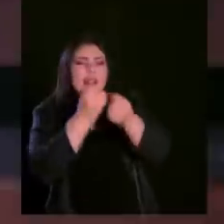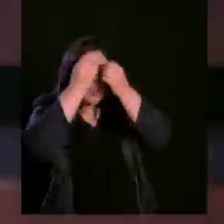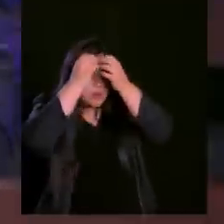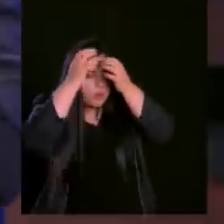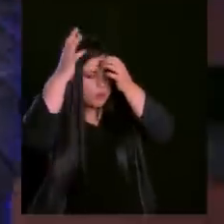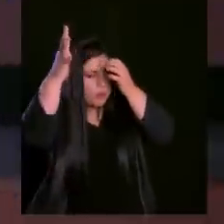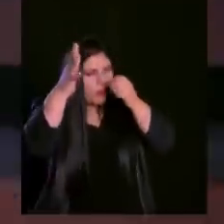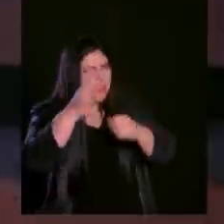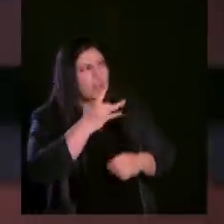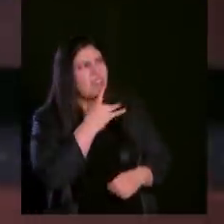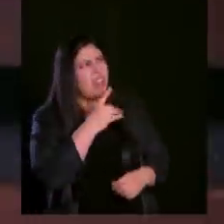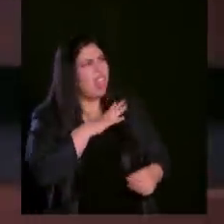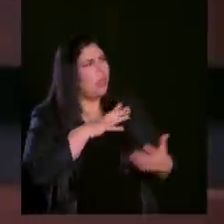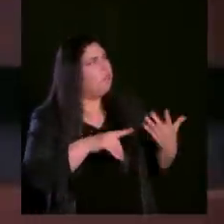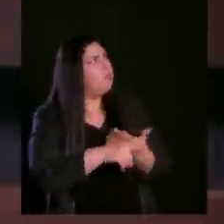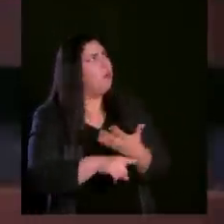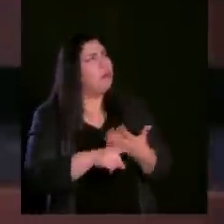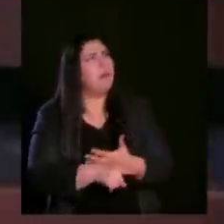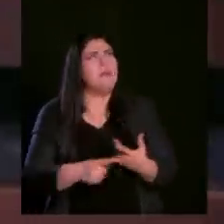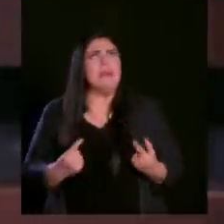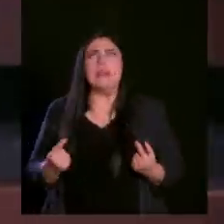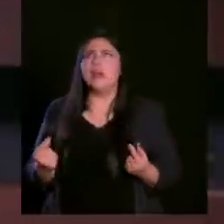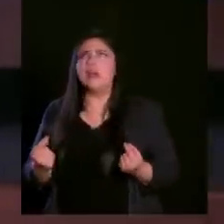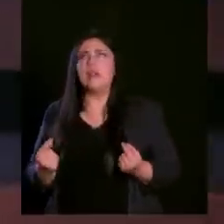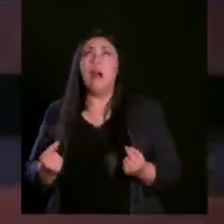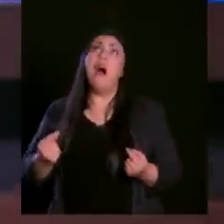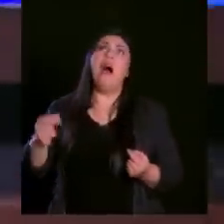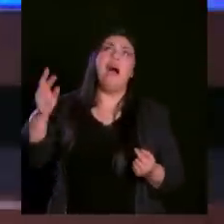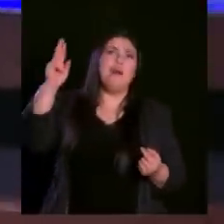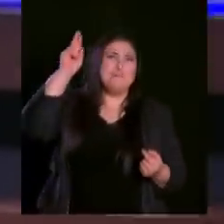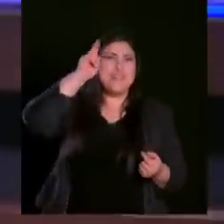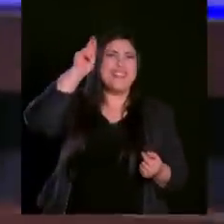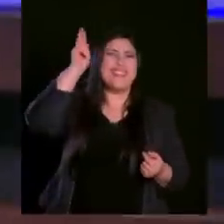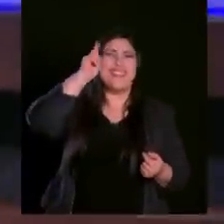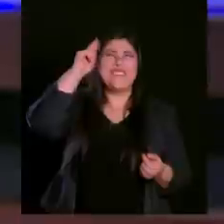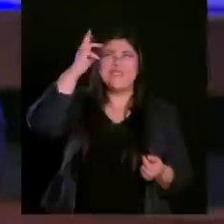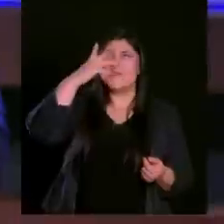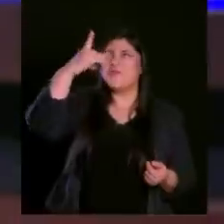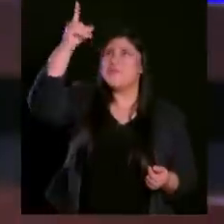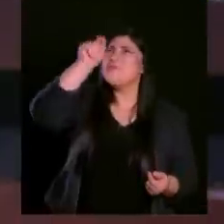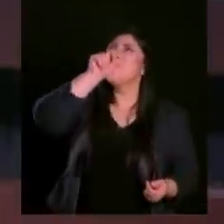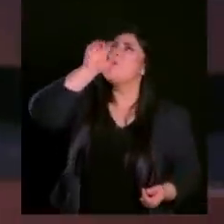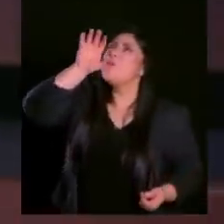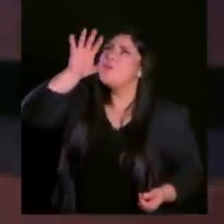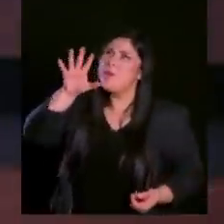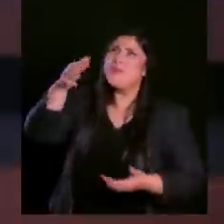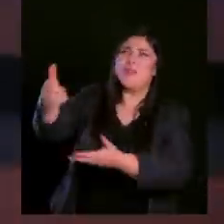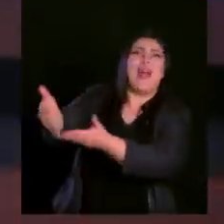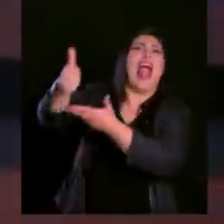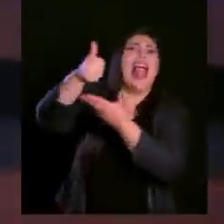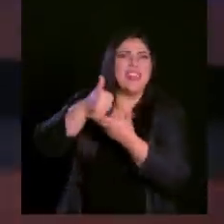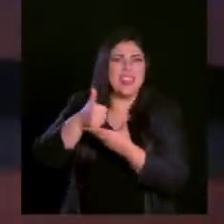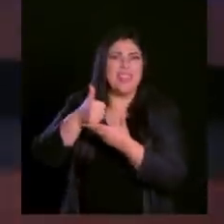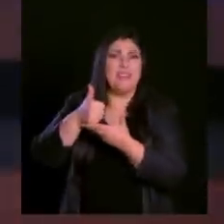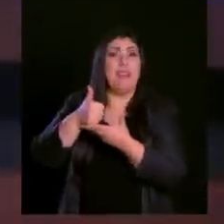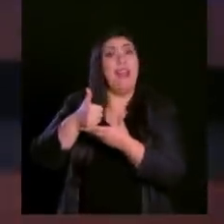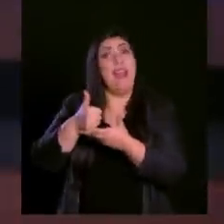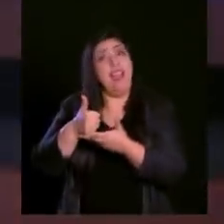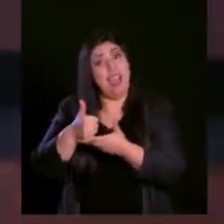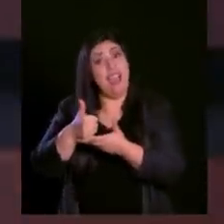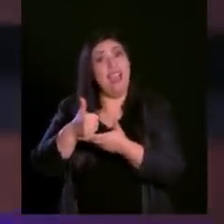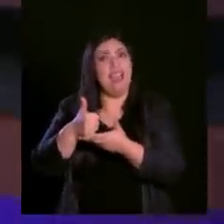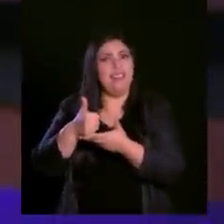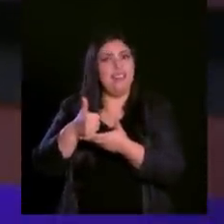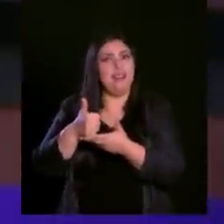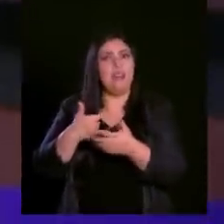A quién va a acudir a Qué palabra En qué promesa se va a fundamentar su alma si no tiene algo porque ya el lo logró convencer